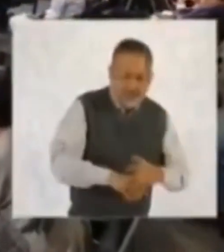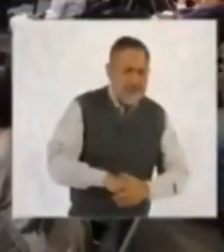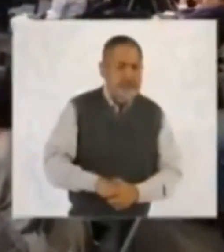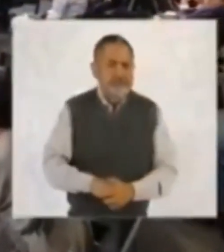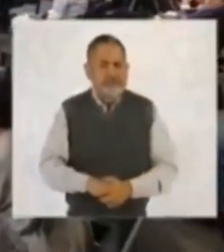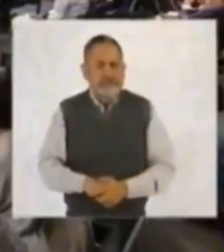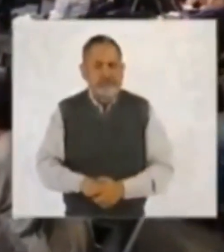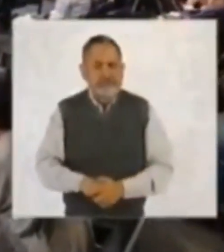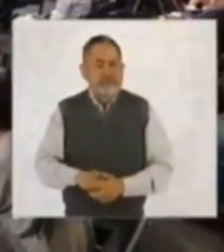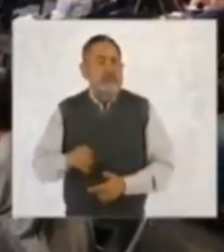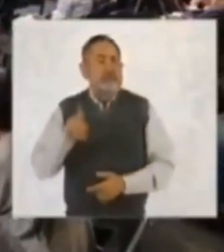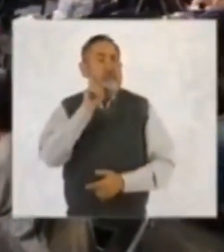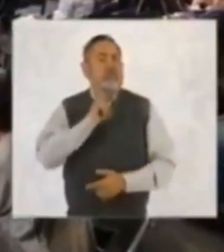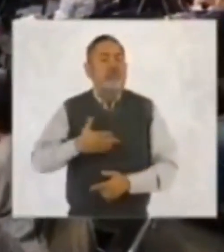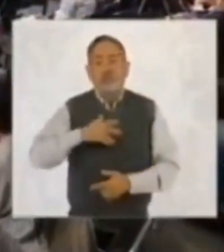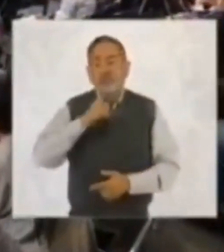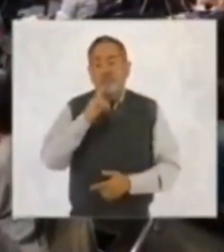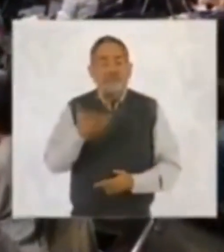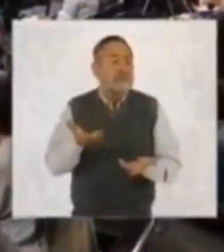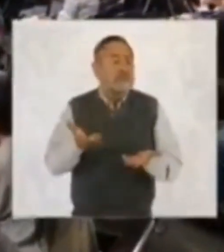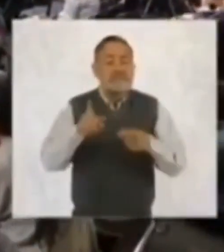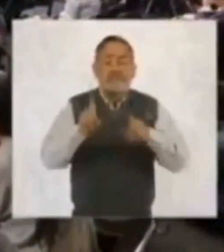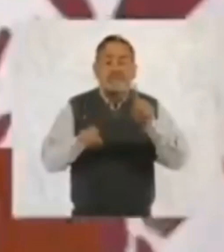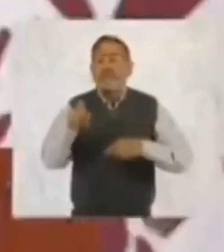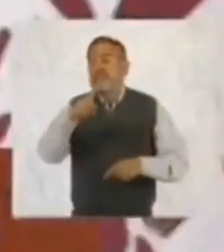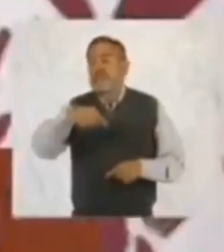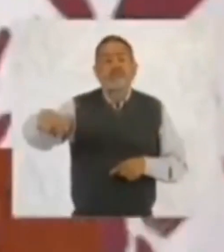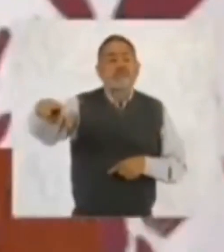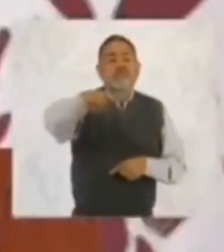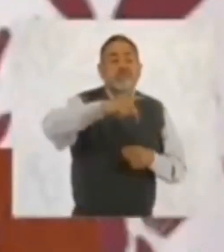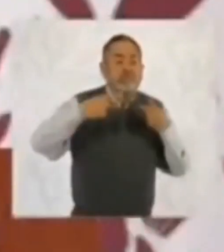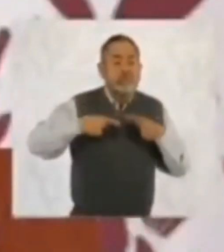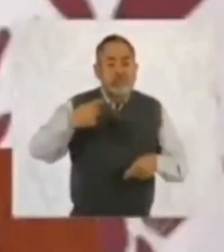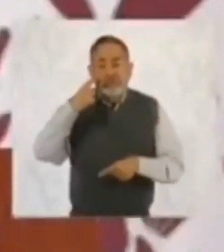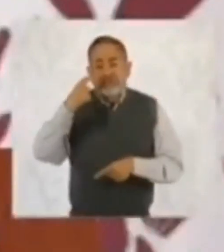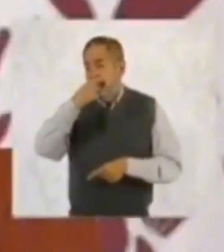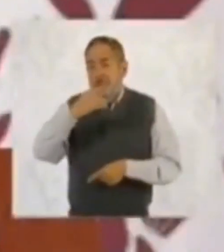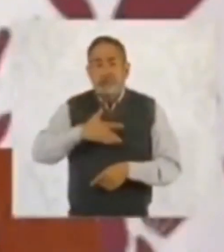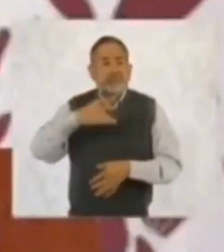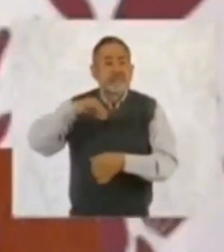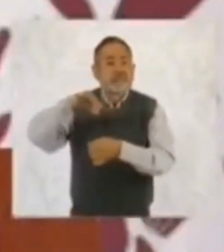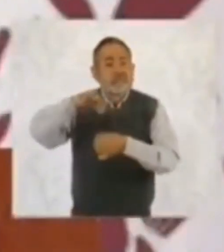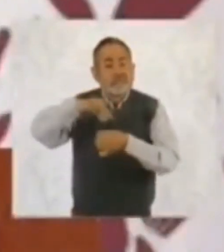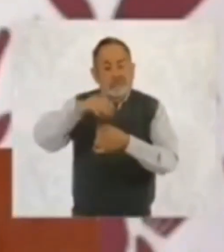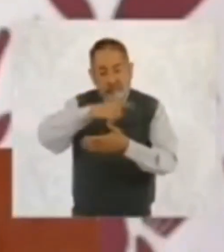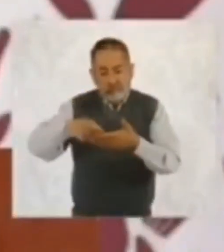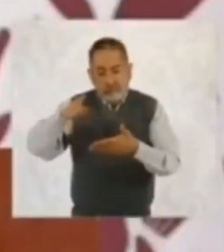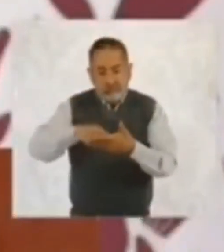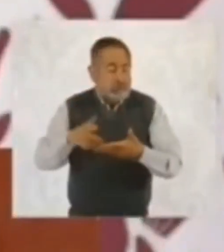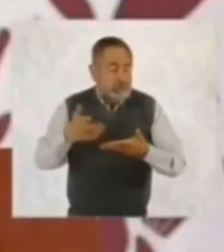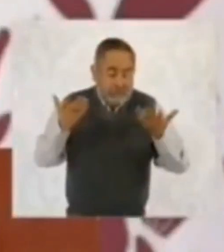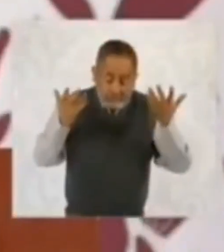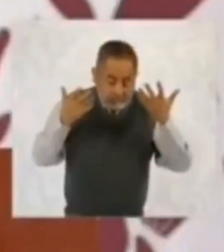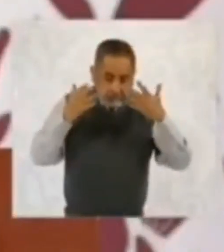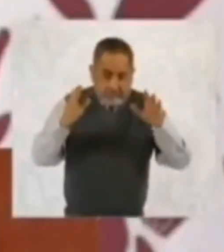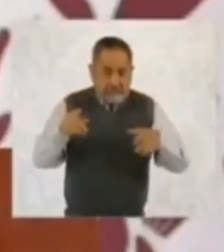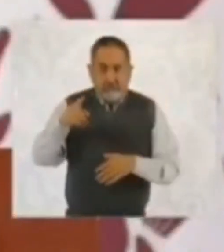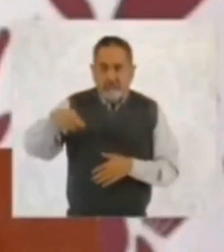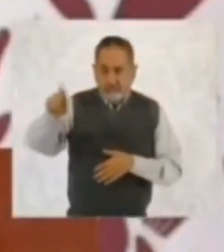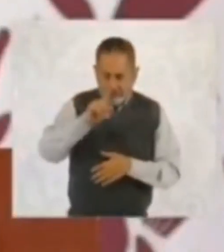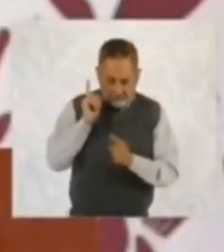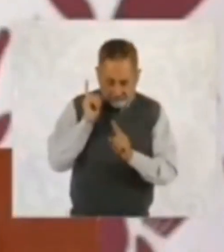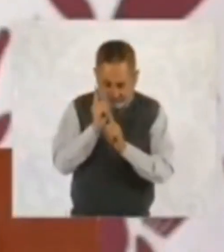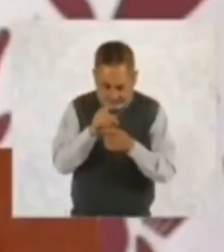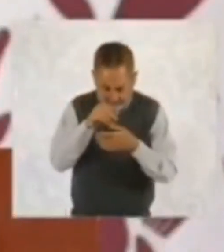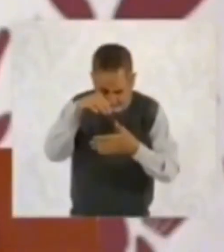gente, por quién va a votar. Lo importante es que va a votar. Por ahí hay